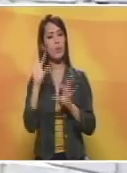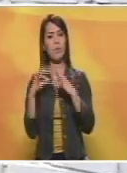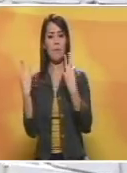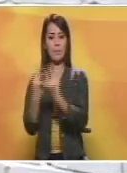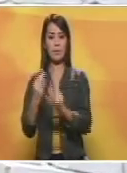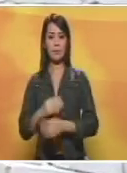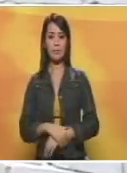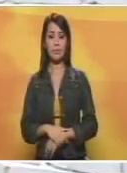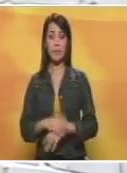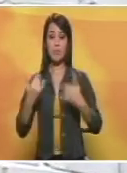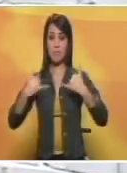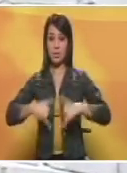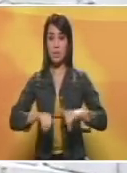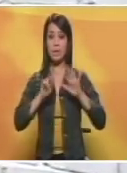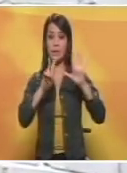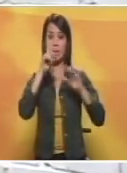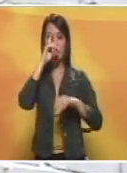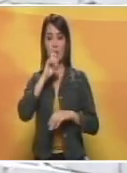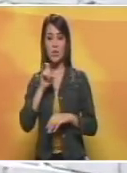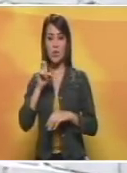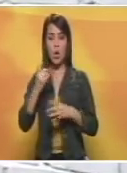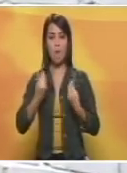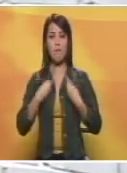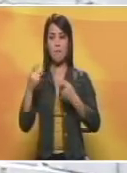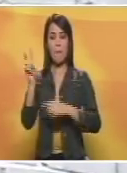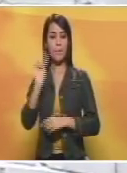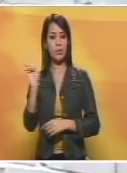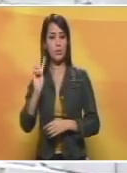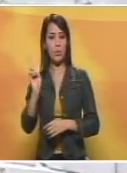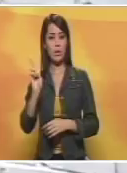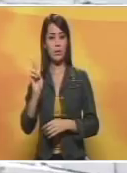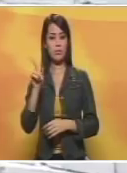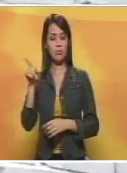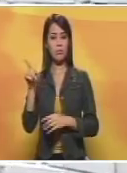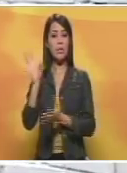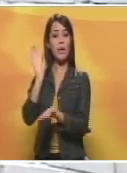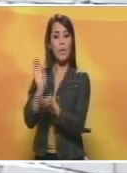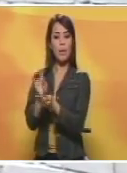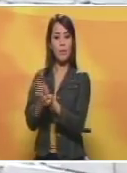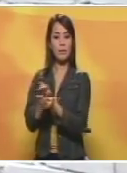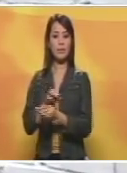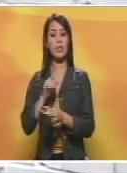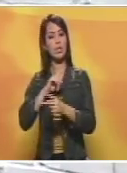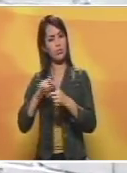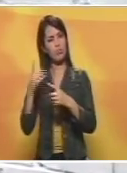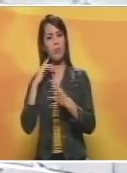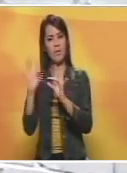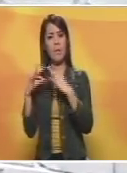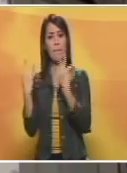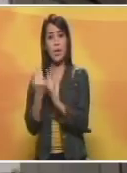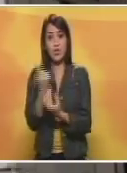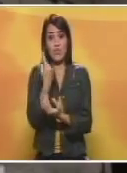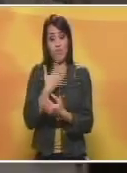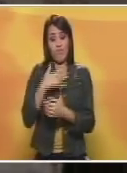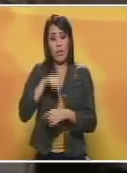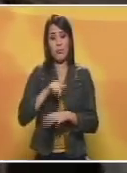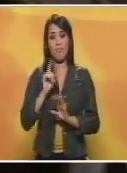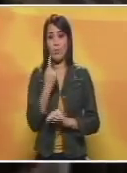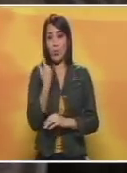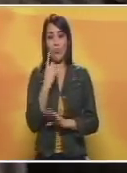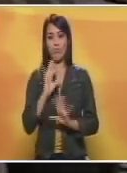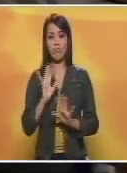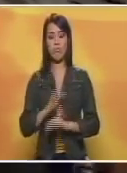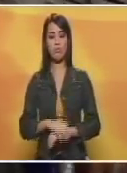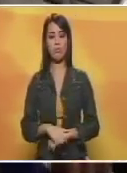de 7 años la tengo en venezuela en estado nueva esparta mi familia porque muchos de los